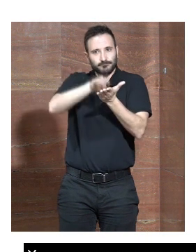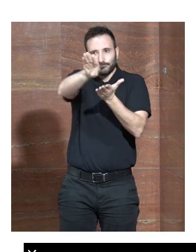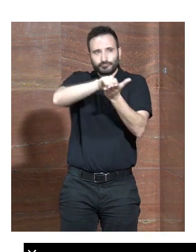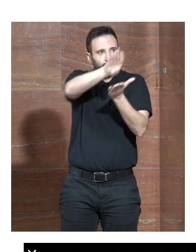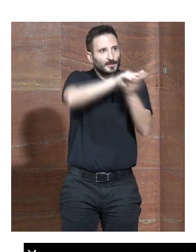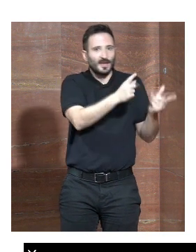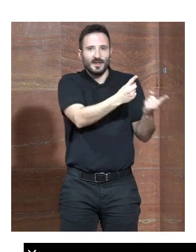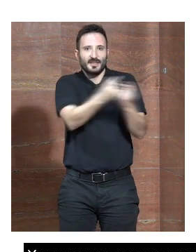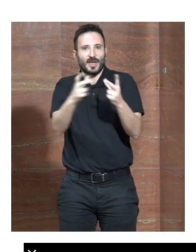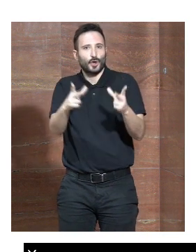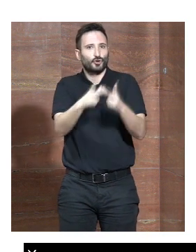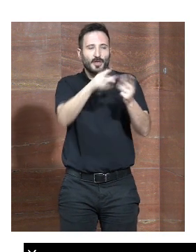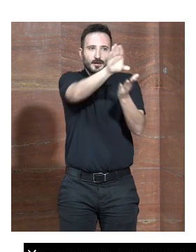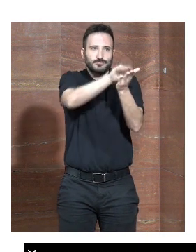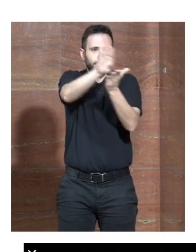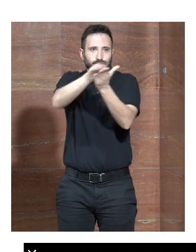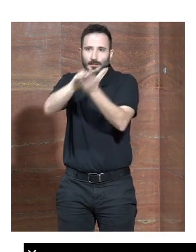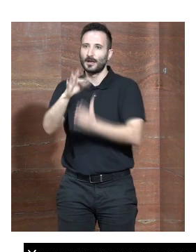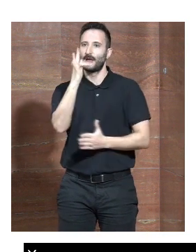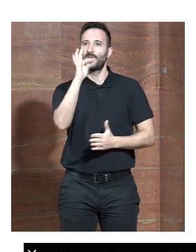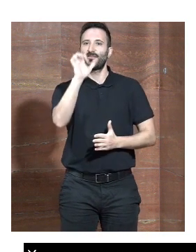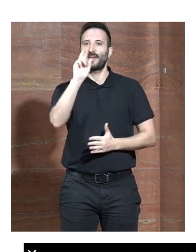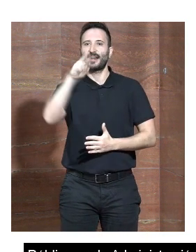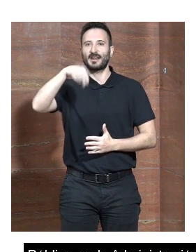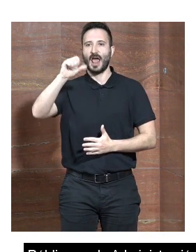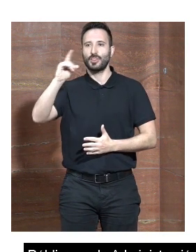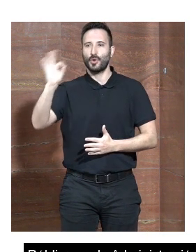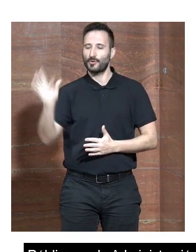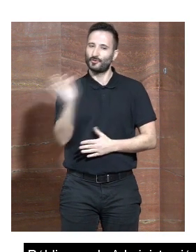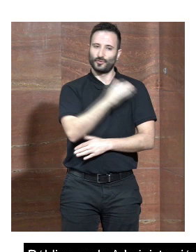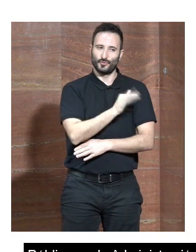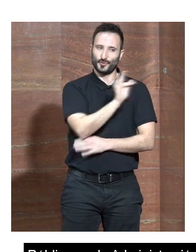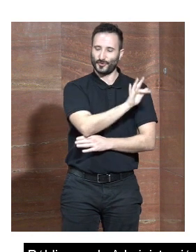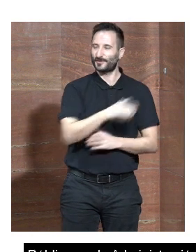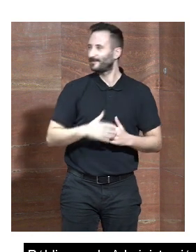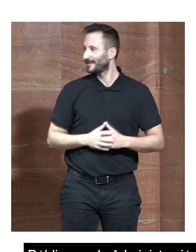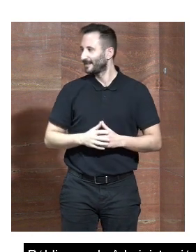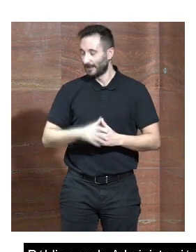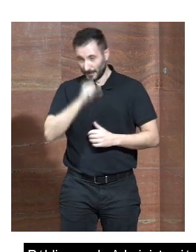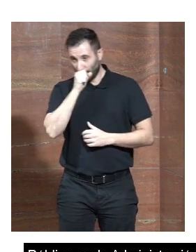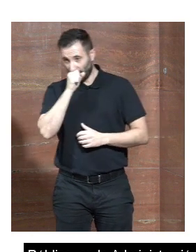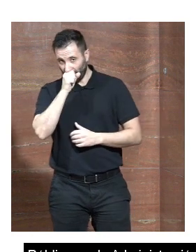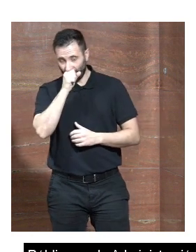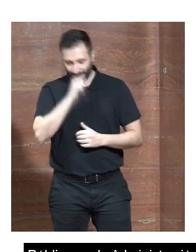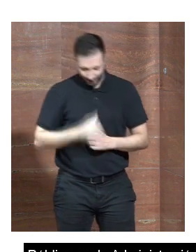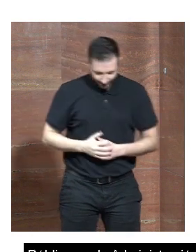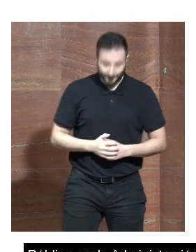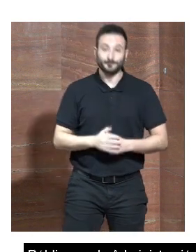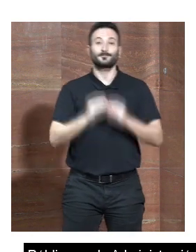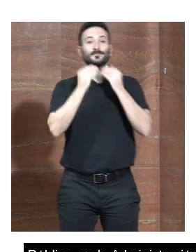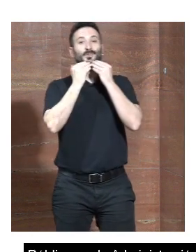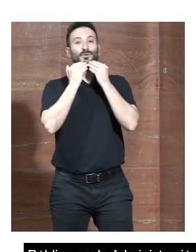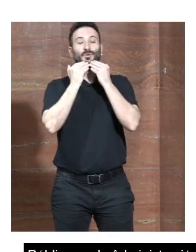necesidades sociales. Entonces, Fernando, es tu turno, adelante. Bueno, pues muchísimas